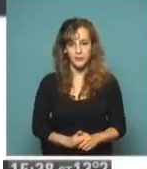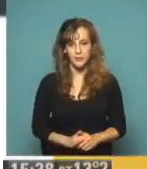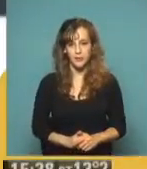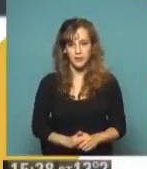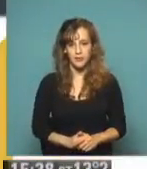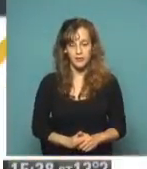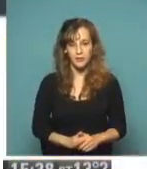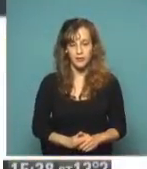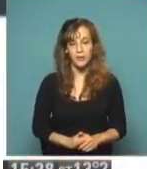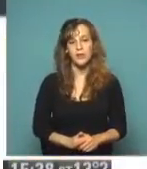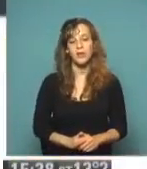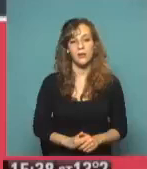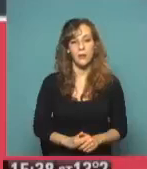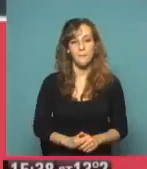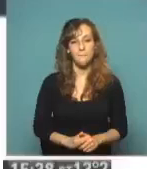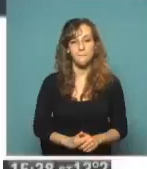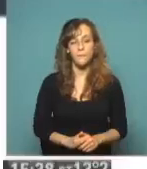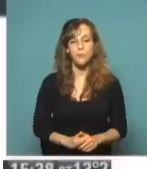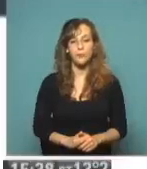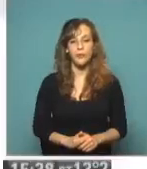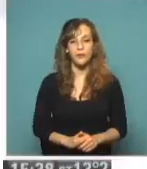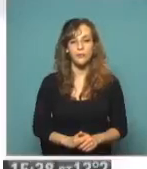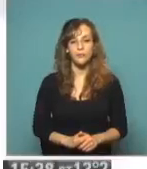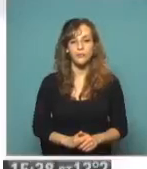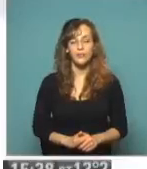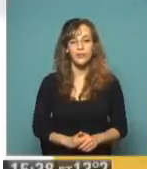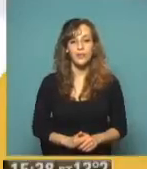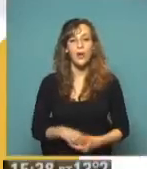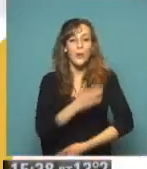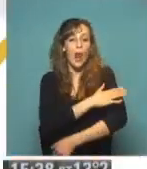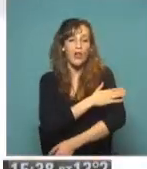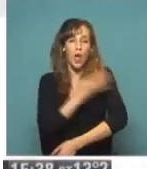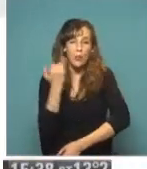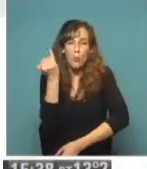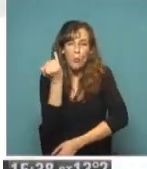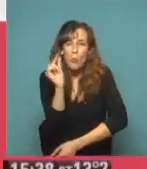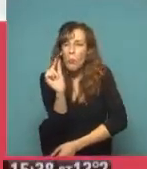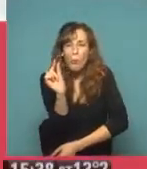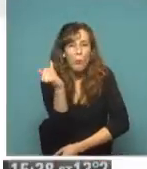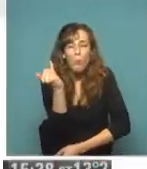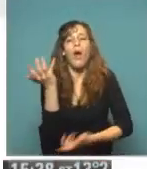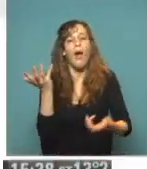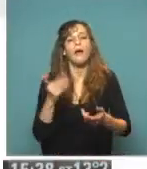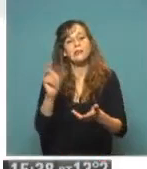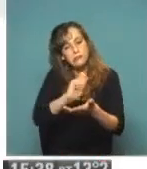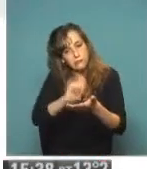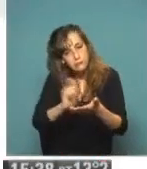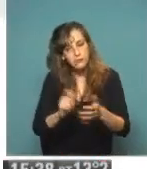Le relleno los brazos porque me salieron desastrosos. ¿Qué? ¿Los brazos? Sí, los brazos, con los pavos que